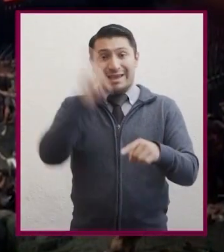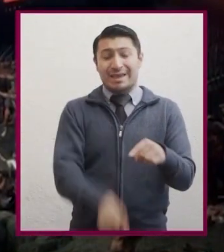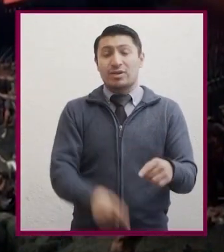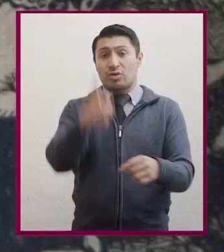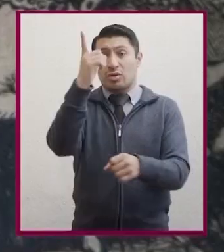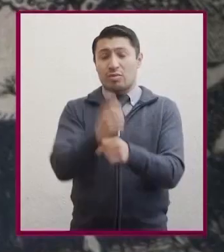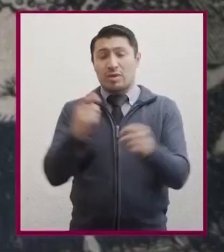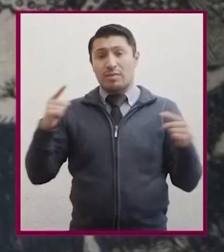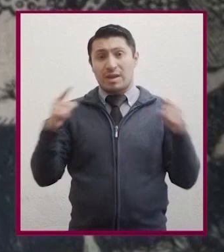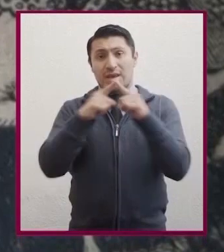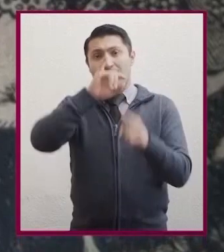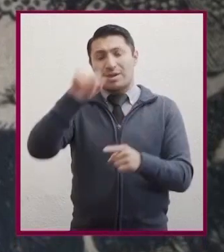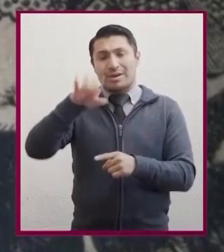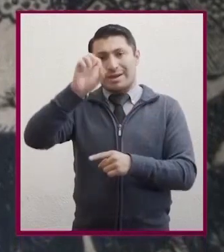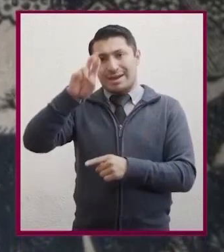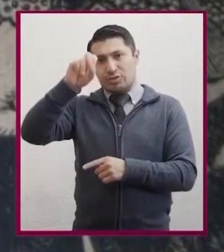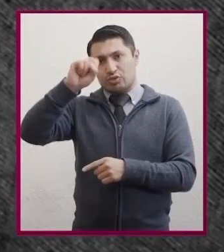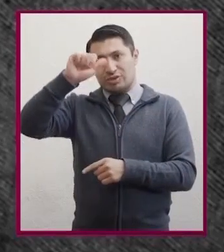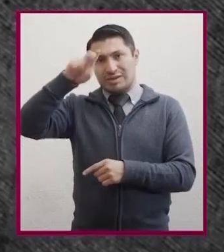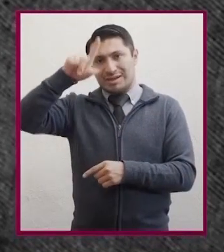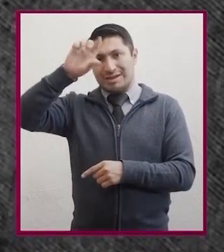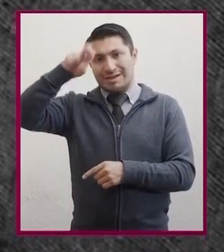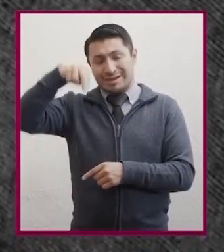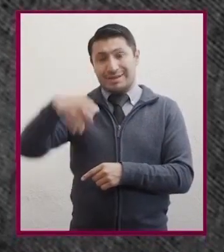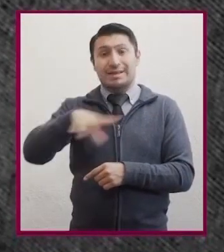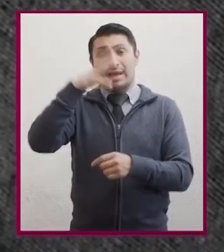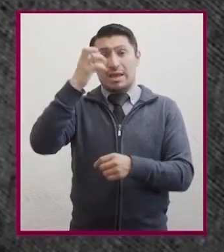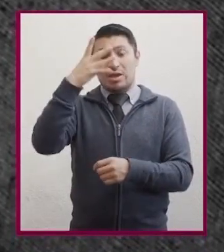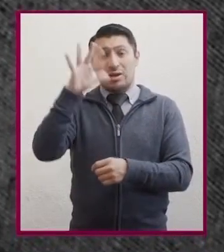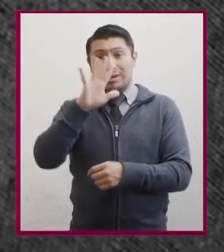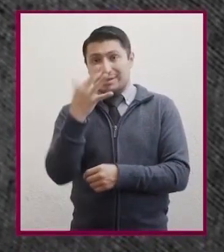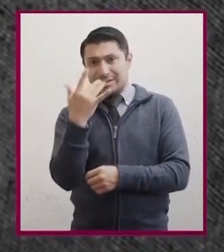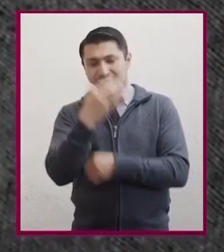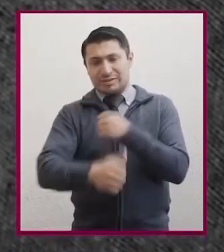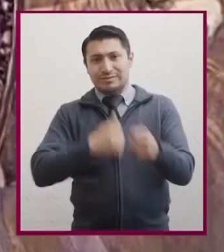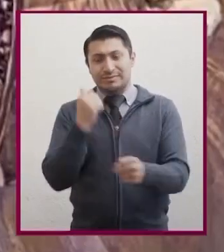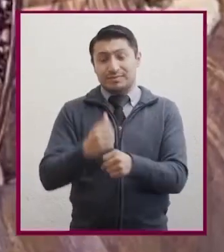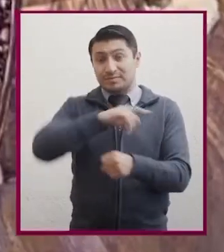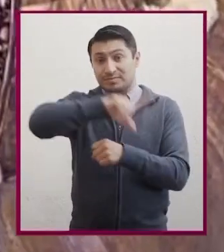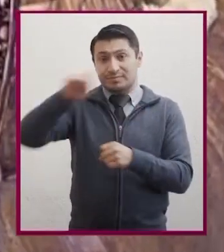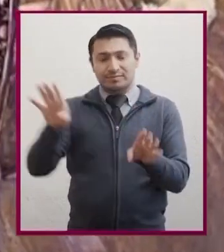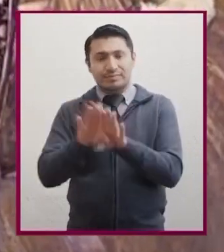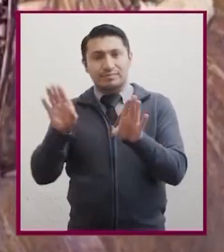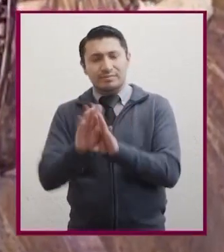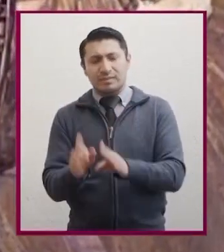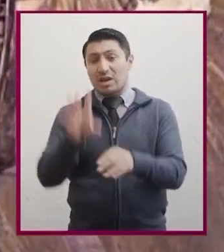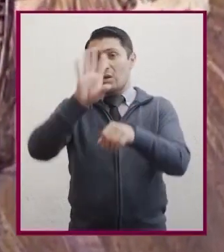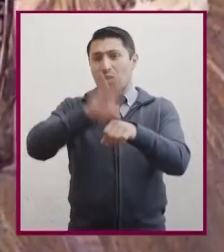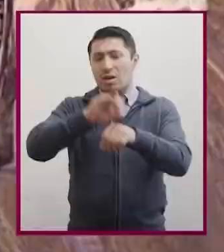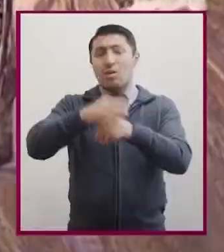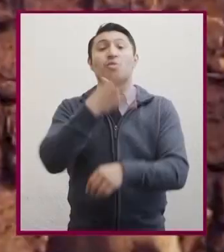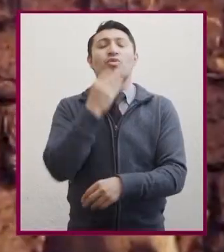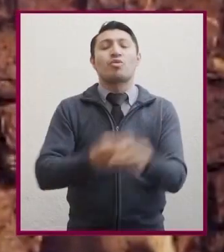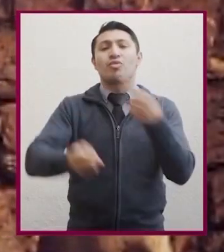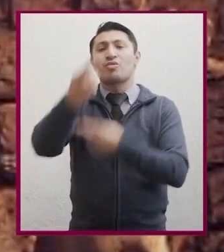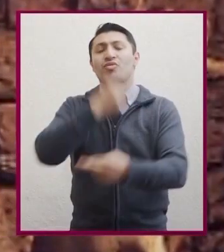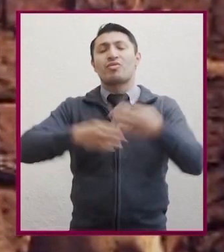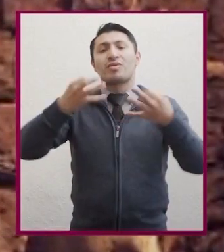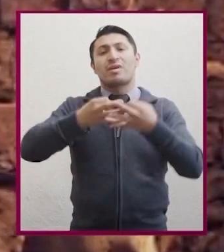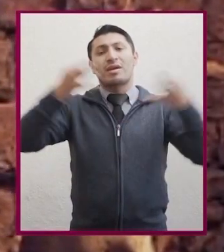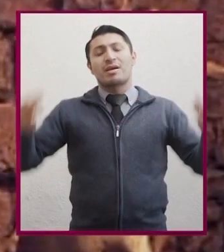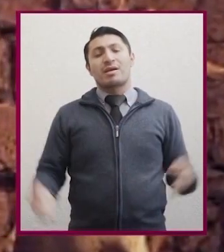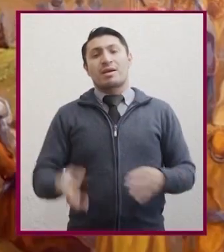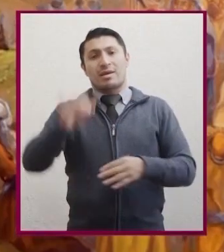de Jerusalén. 50 años más tarde, el rey persa Ciro el Grande II permitió a los judíos regresar a la tierra